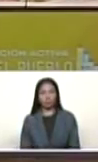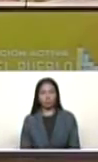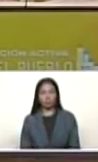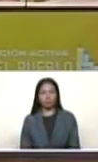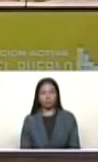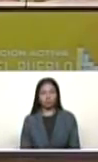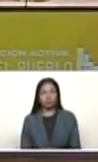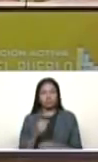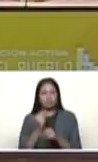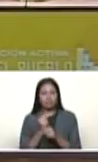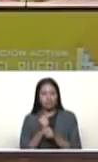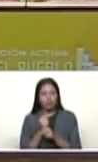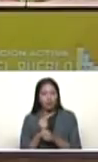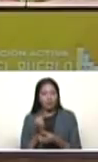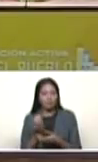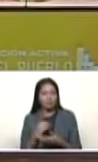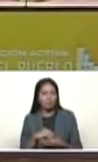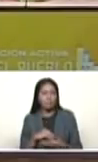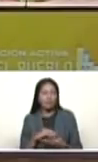trabajando.